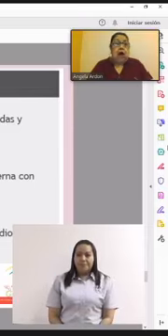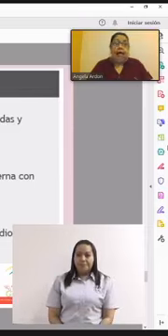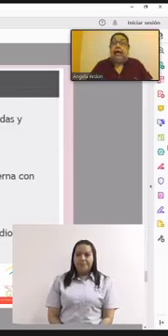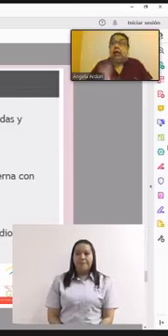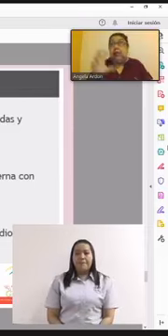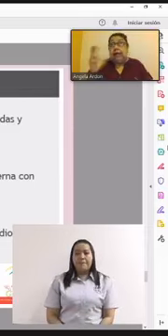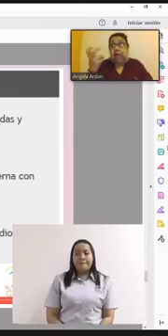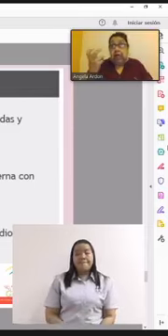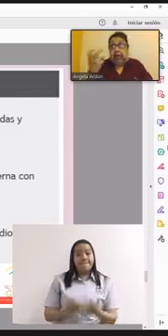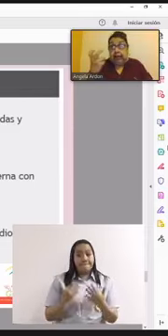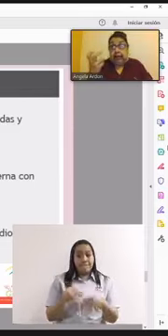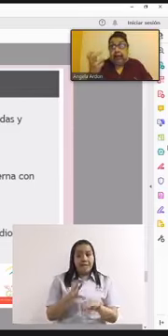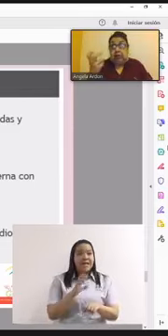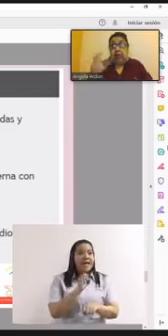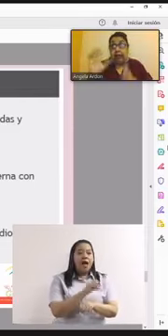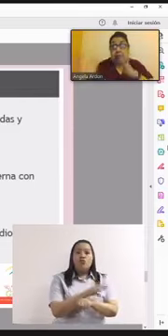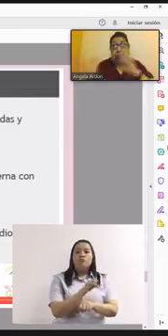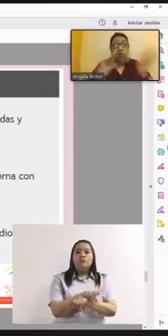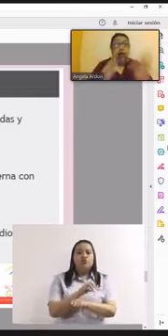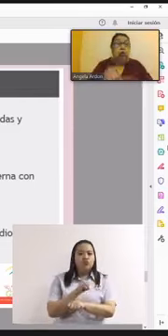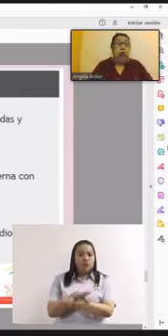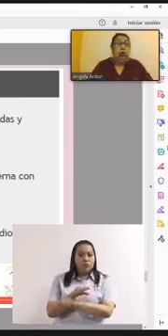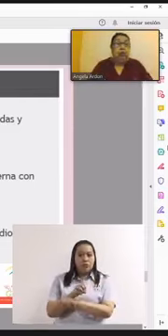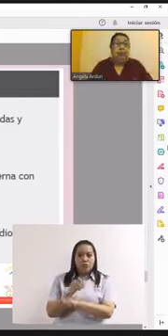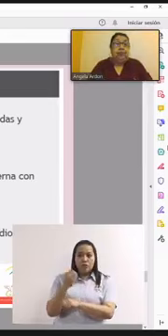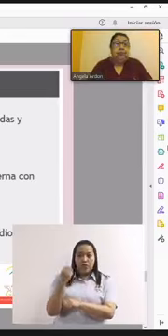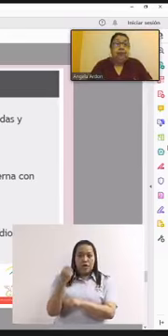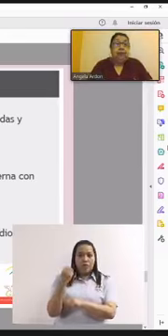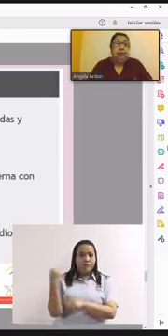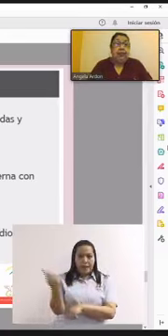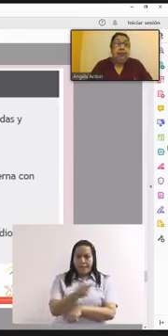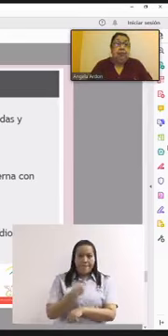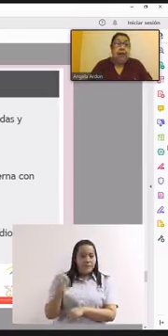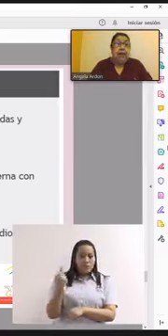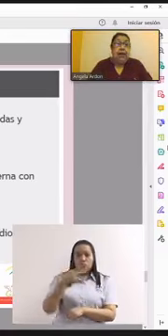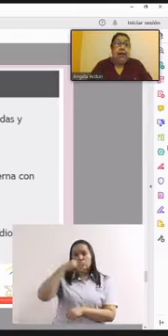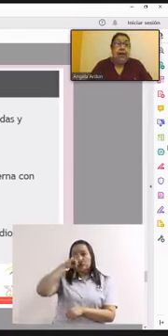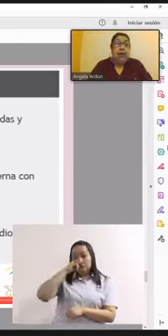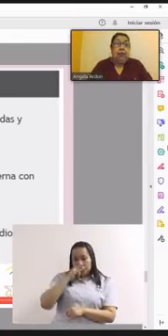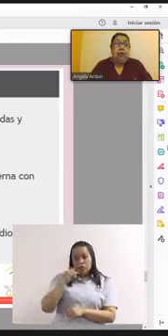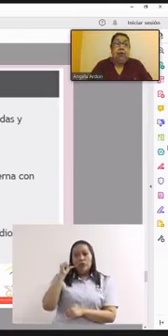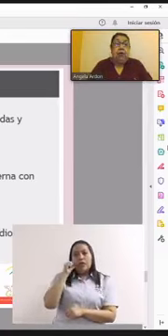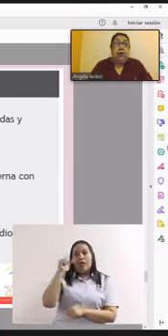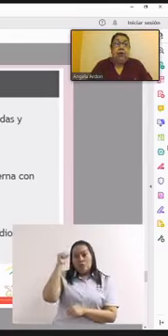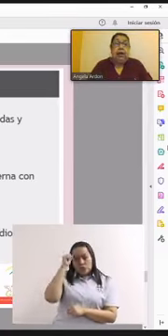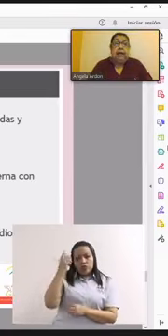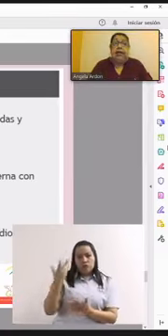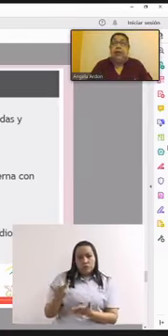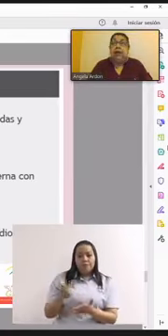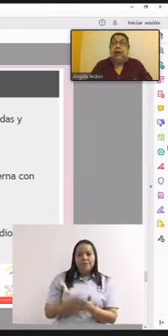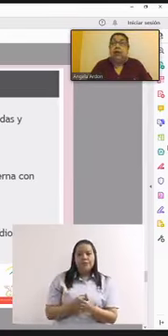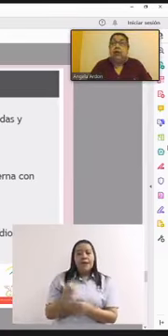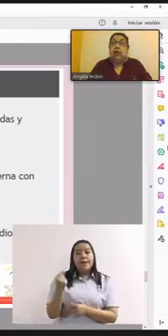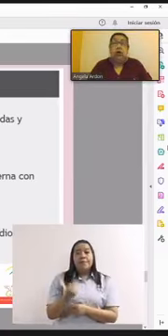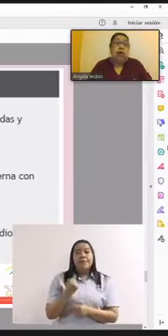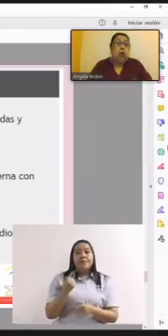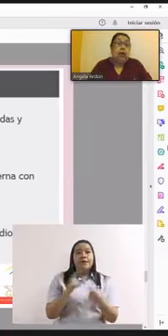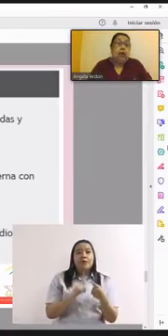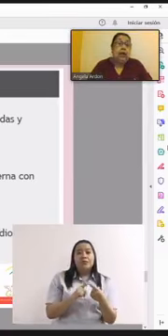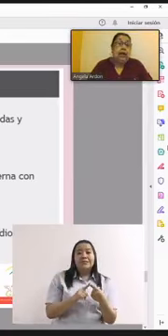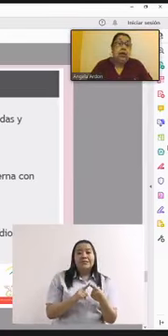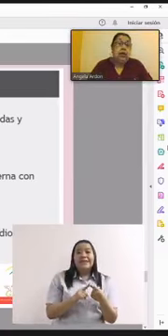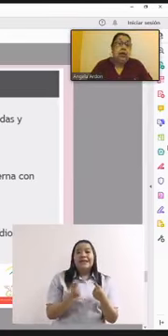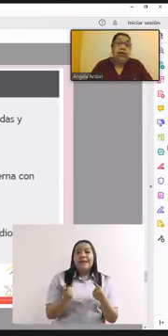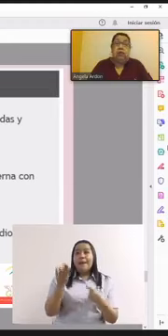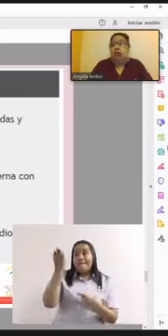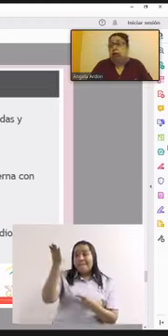Ahora, ya recomendaciones generales para niños y adultos, ¿verdad? Se pide, por ejemplo, determinar una dosis adecuada